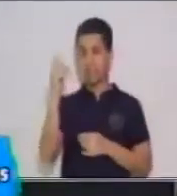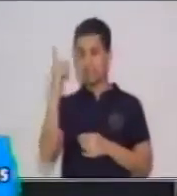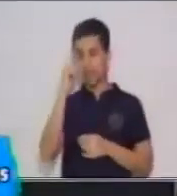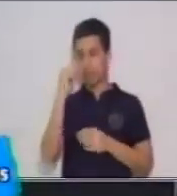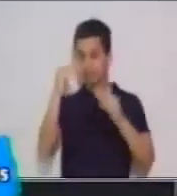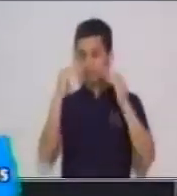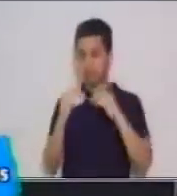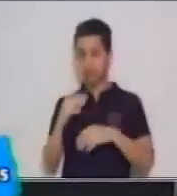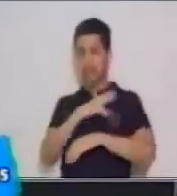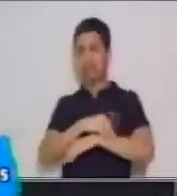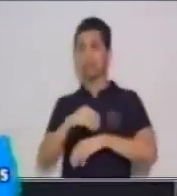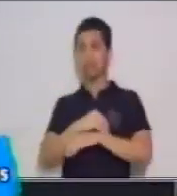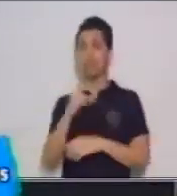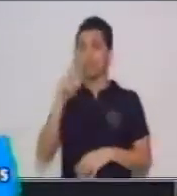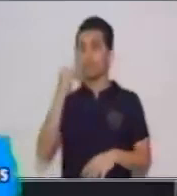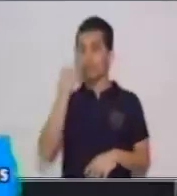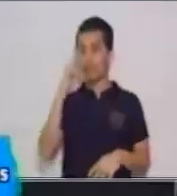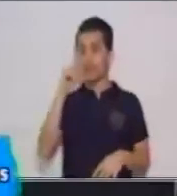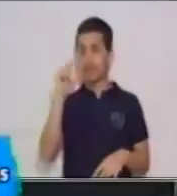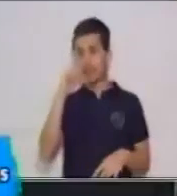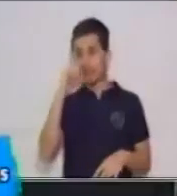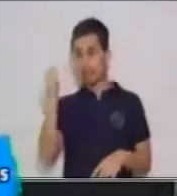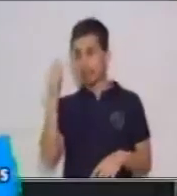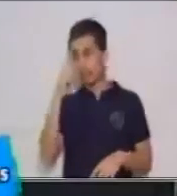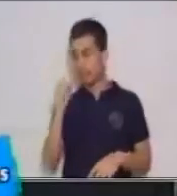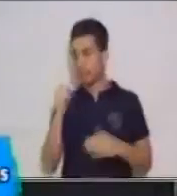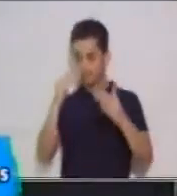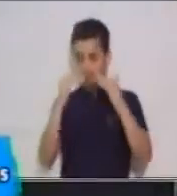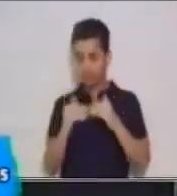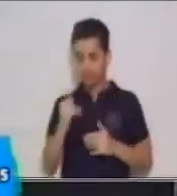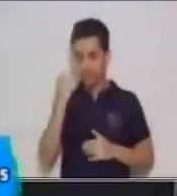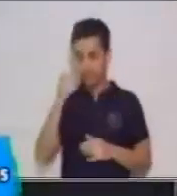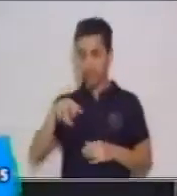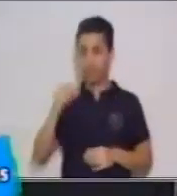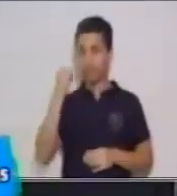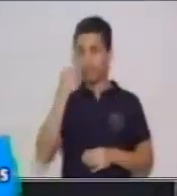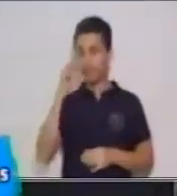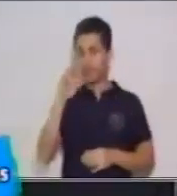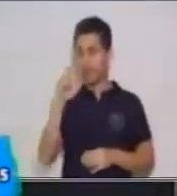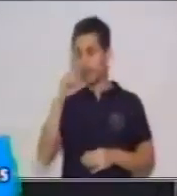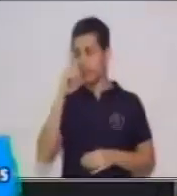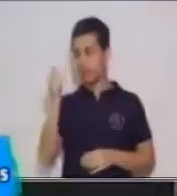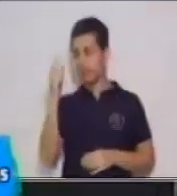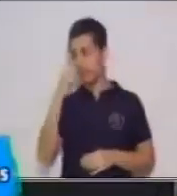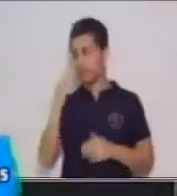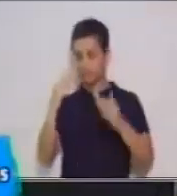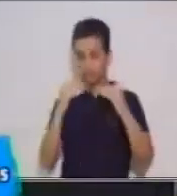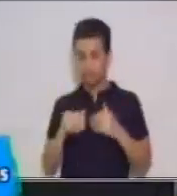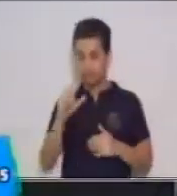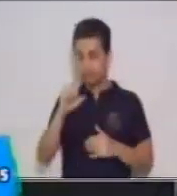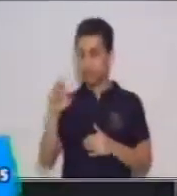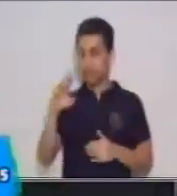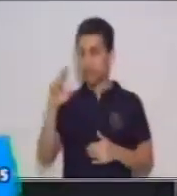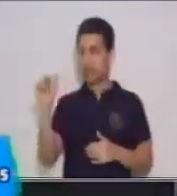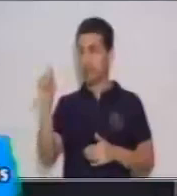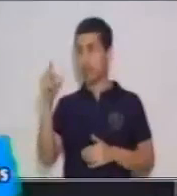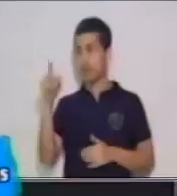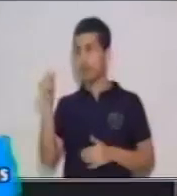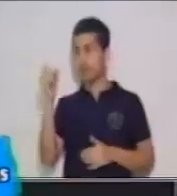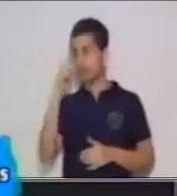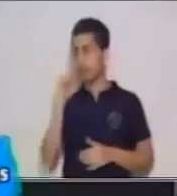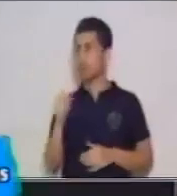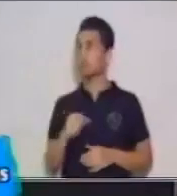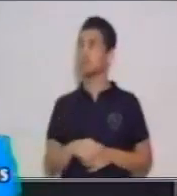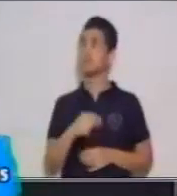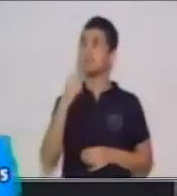gato, indirectas. Y en el tercer gato, cerradas. Vas a hacer tres gatos. Cuando ya lo tengas, en las orejitas vas a buscar